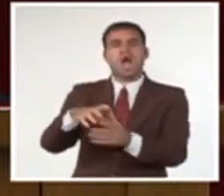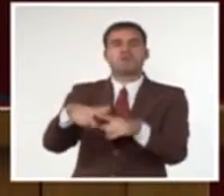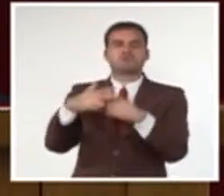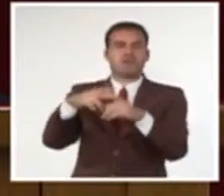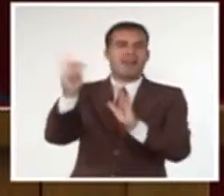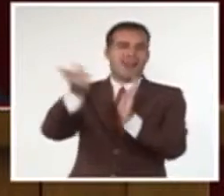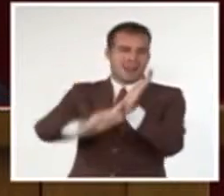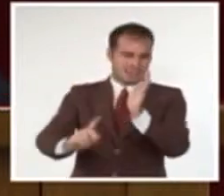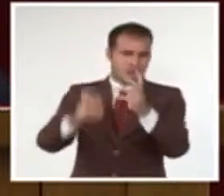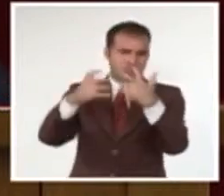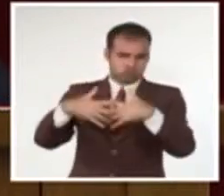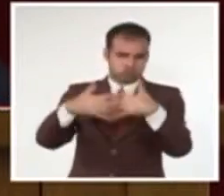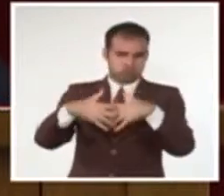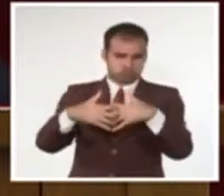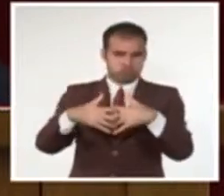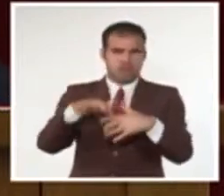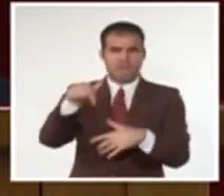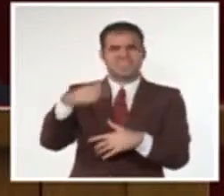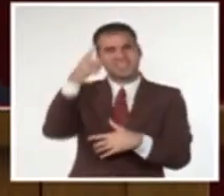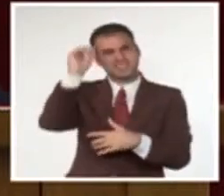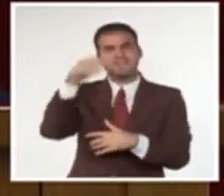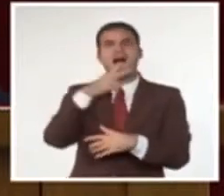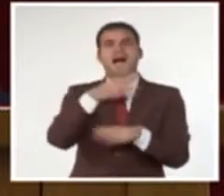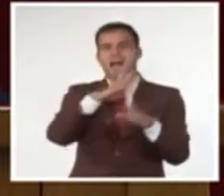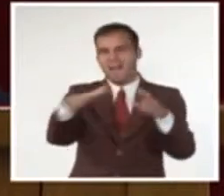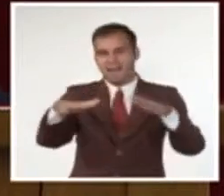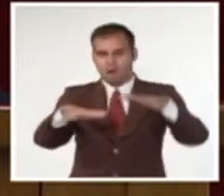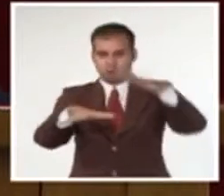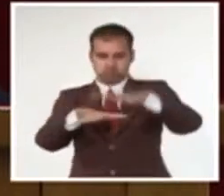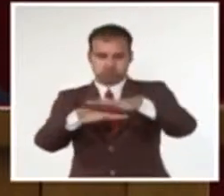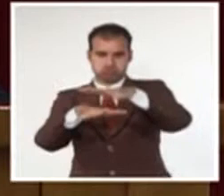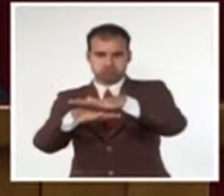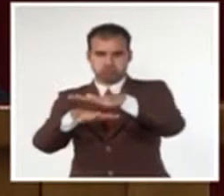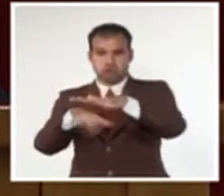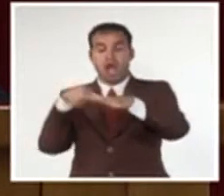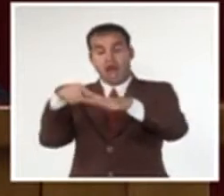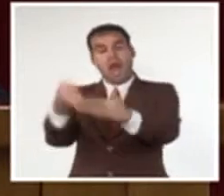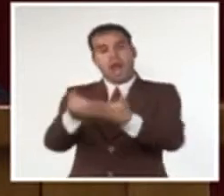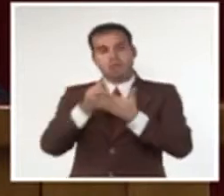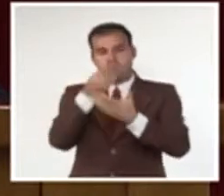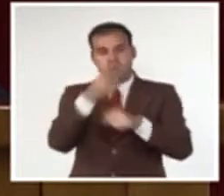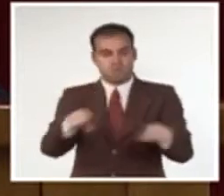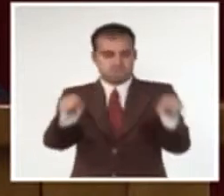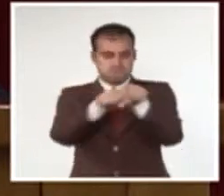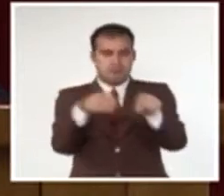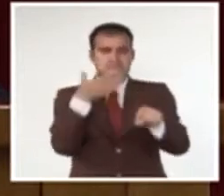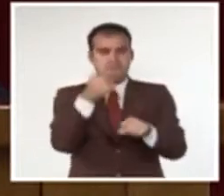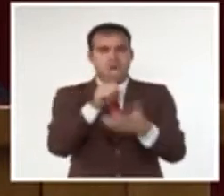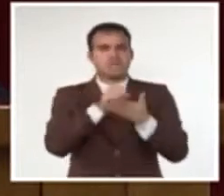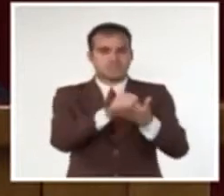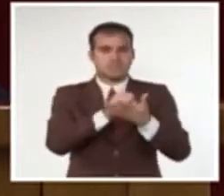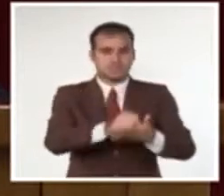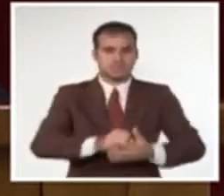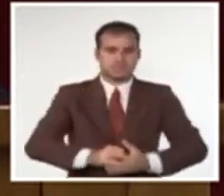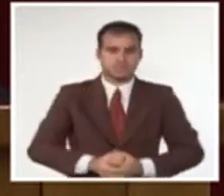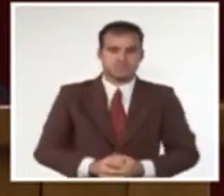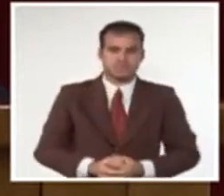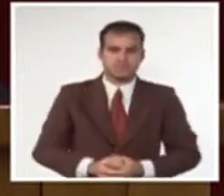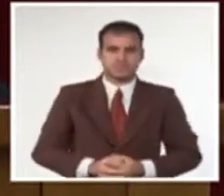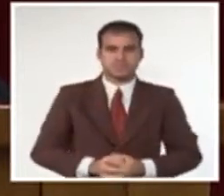país, lo que contribuirá a la atenuación de las posibles afectaciones al servicio.